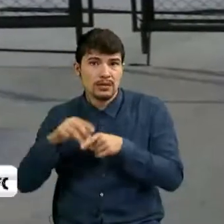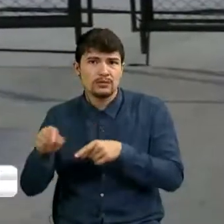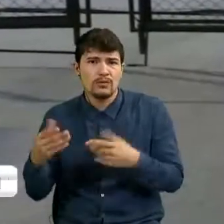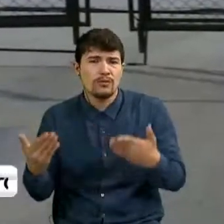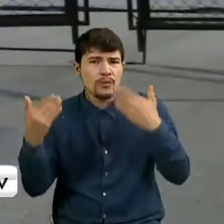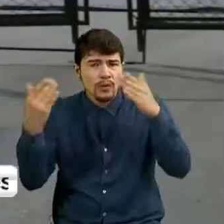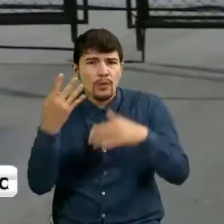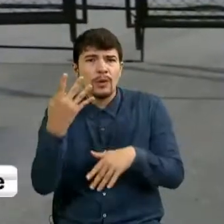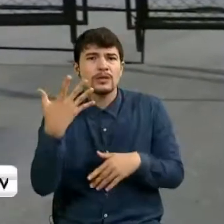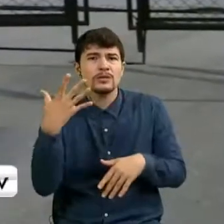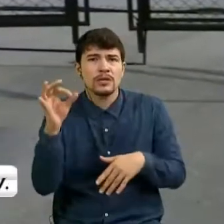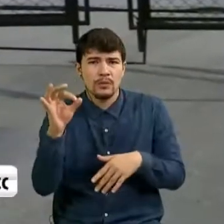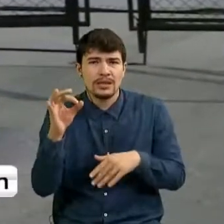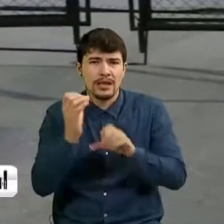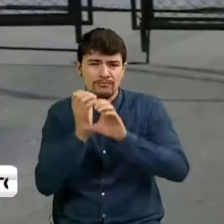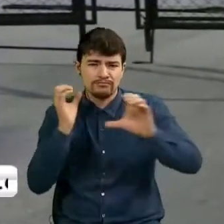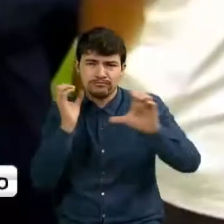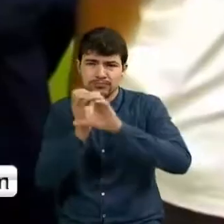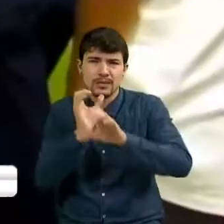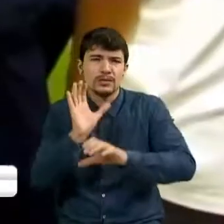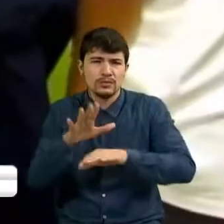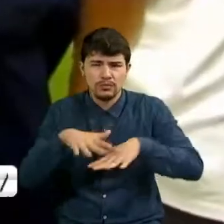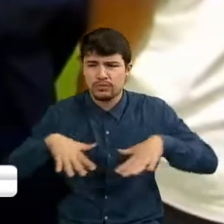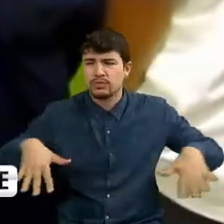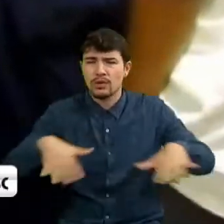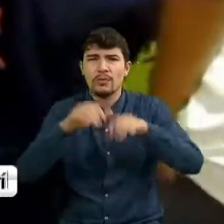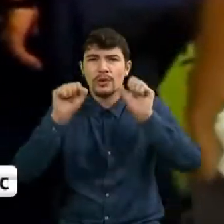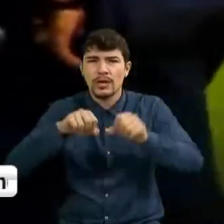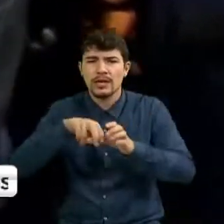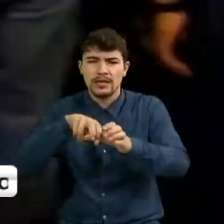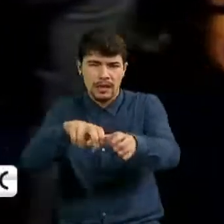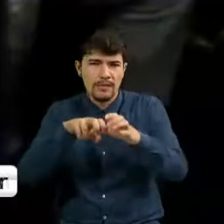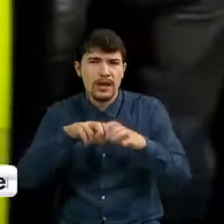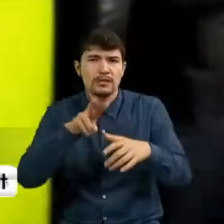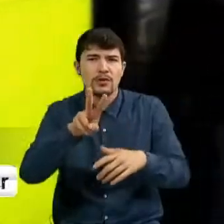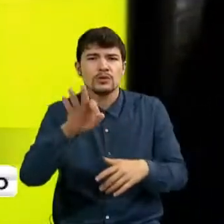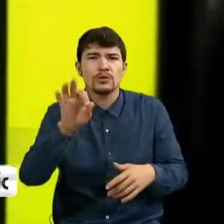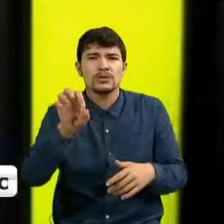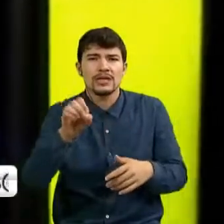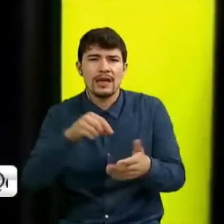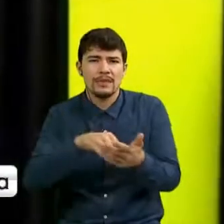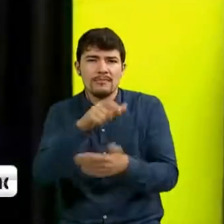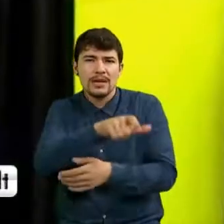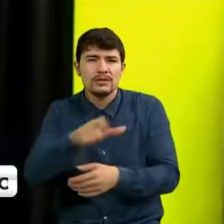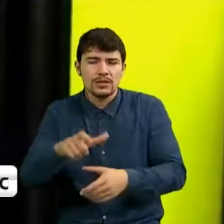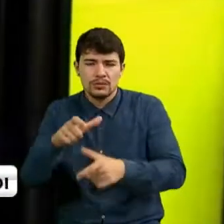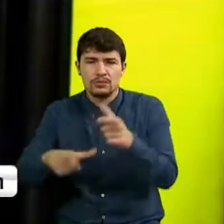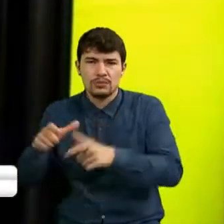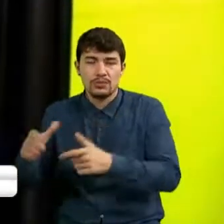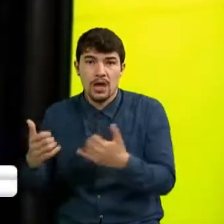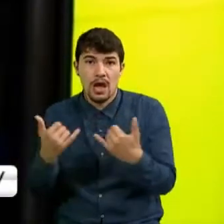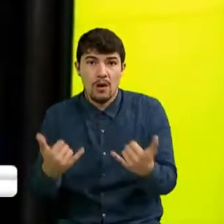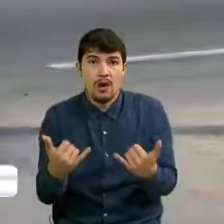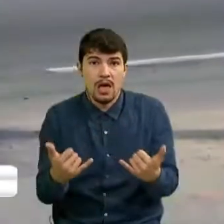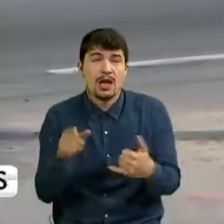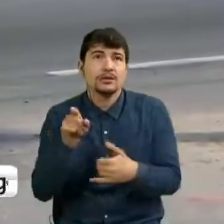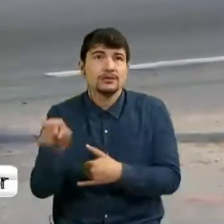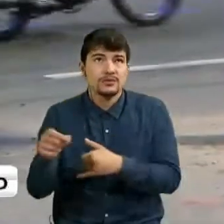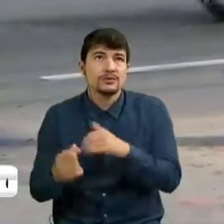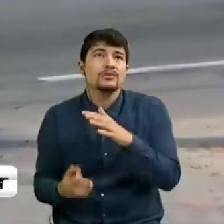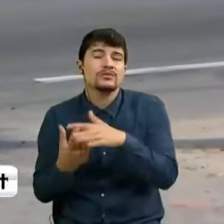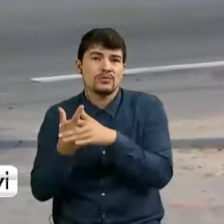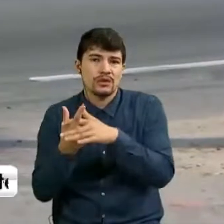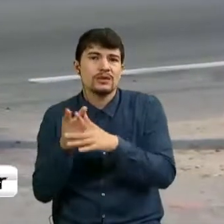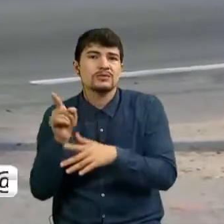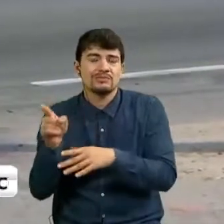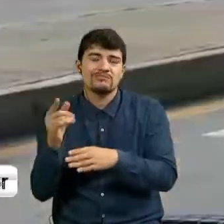de 450 automotores en su flota para transportar 280 mil pasajeros. Aquí es donde nace la